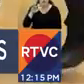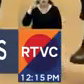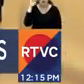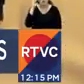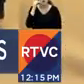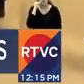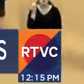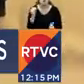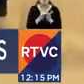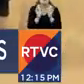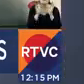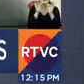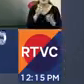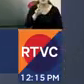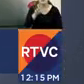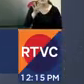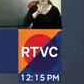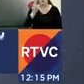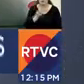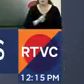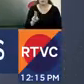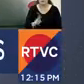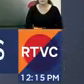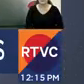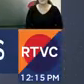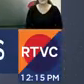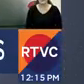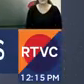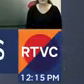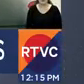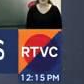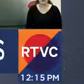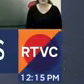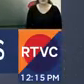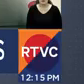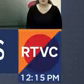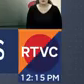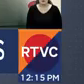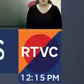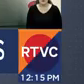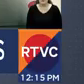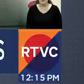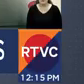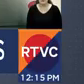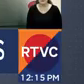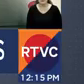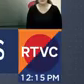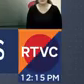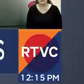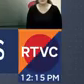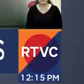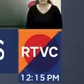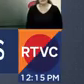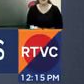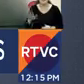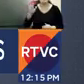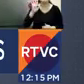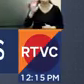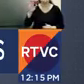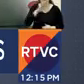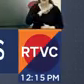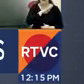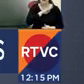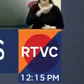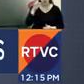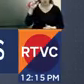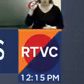24 de marzo. Y nuevamente sería cambiada la fecha para la revocatoria del alcalde de Cúcuta, Jairo Yáñez, que está